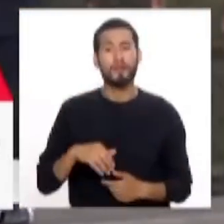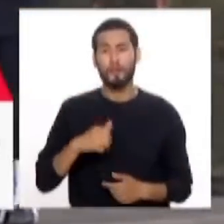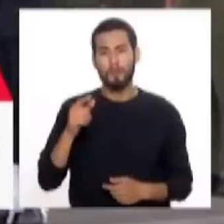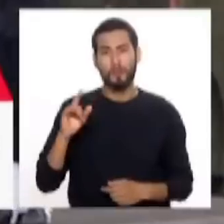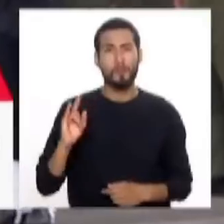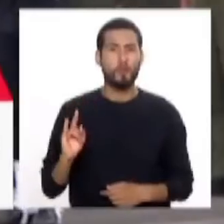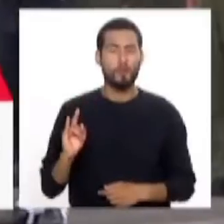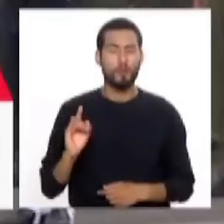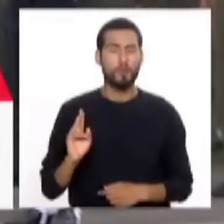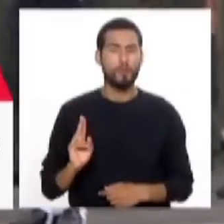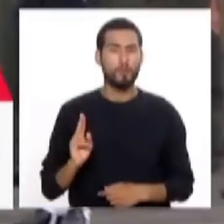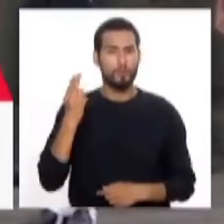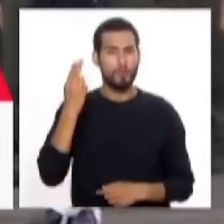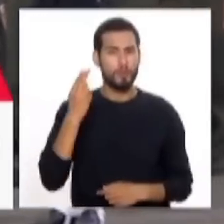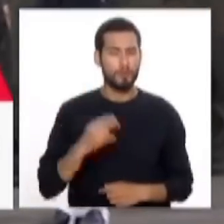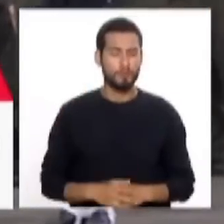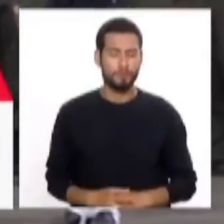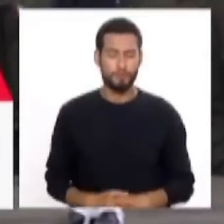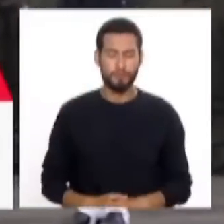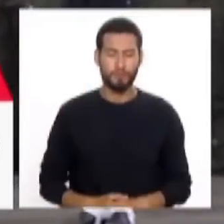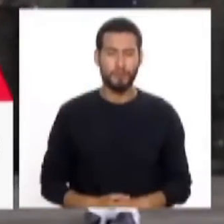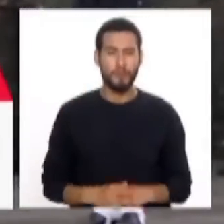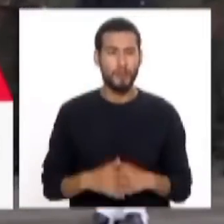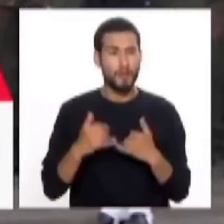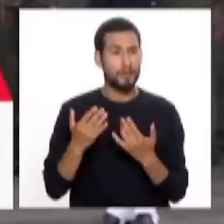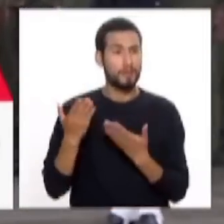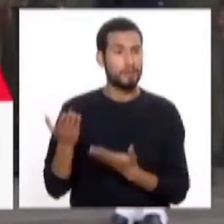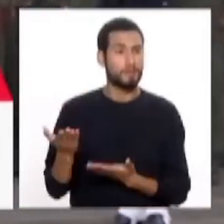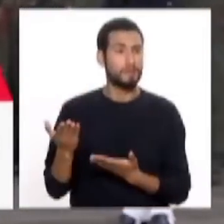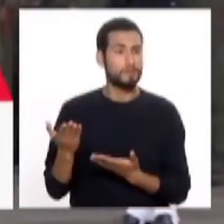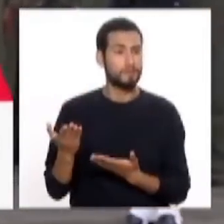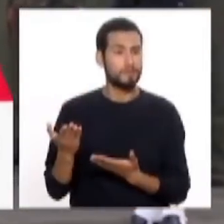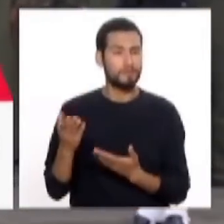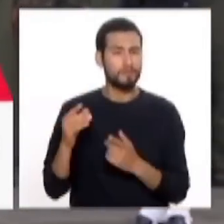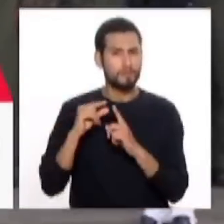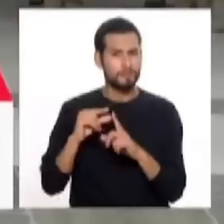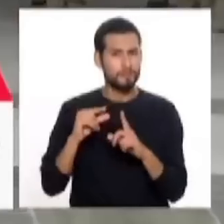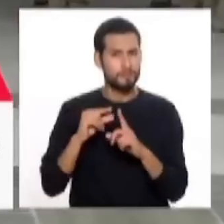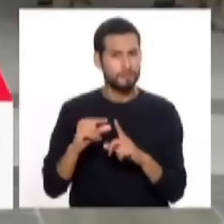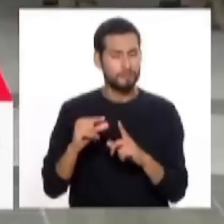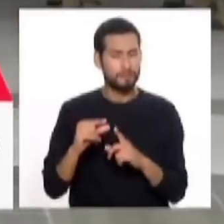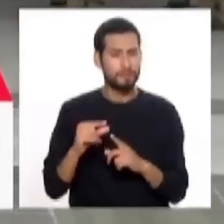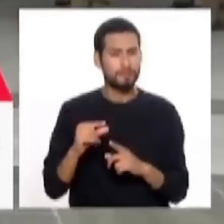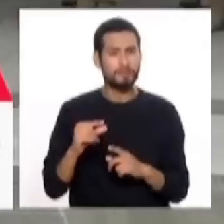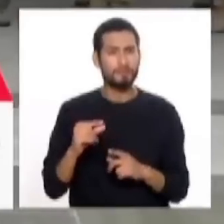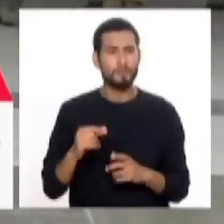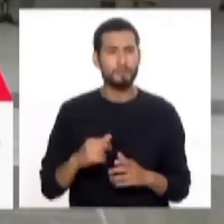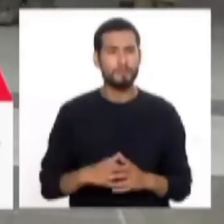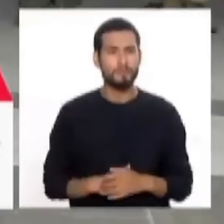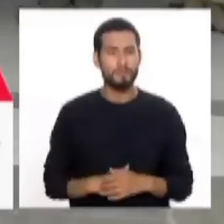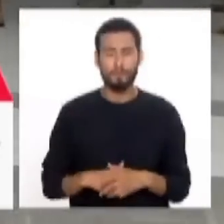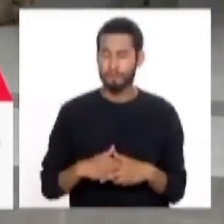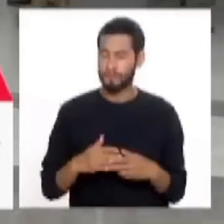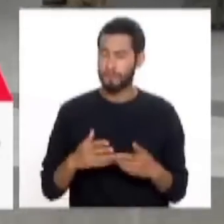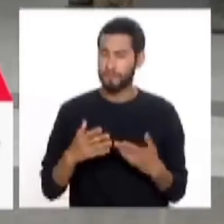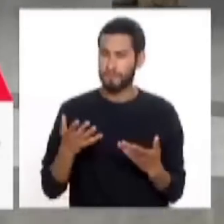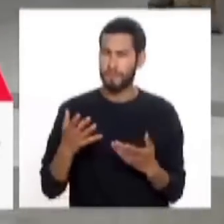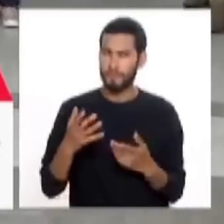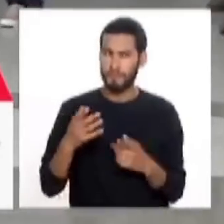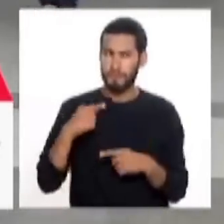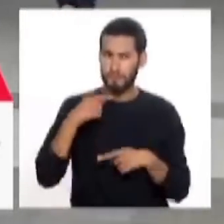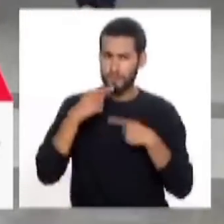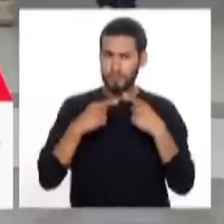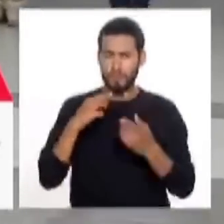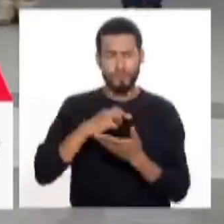Uruguay. En estos momentos va a ser el uso de la palabra, según lo que señala